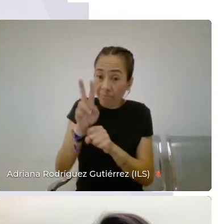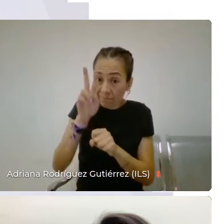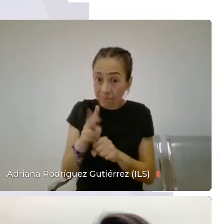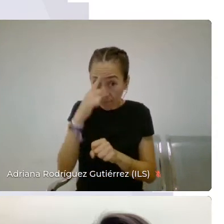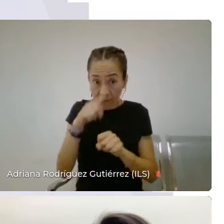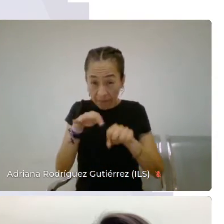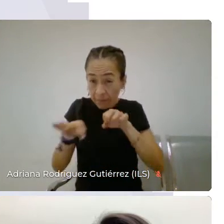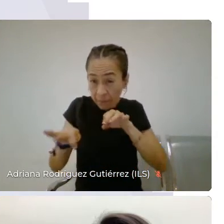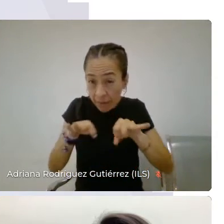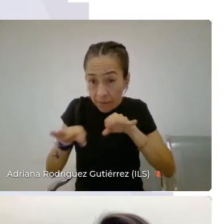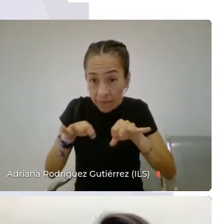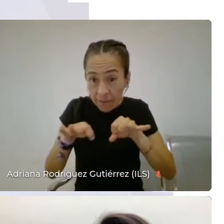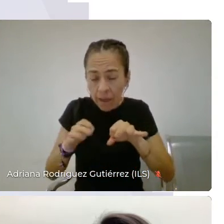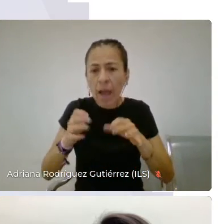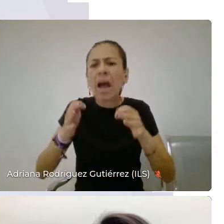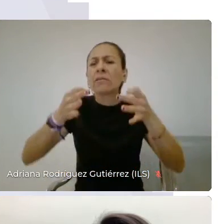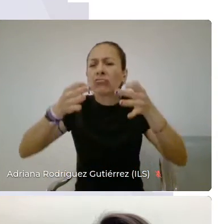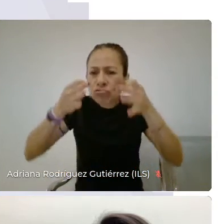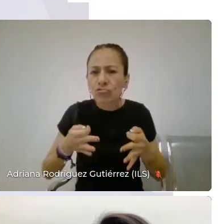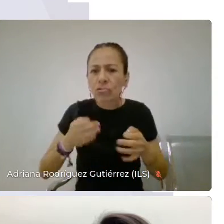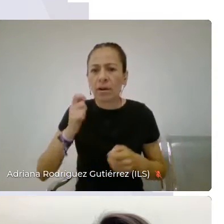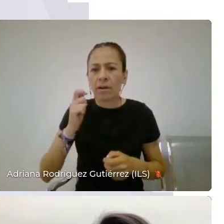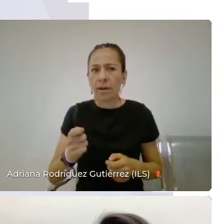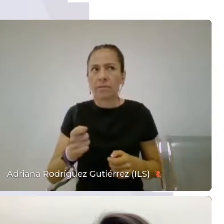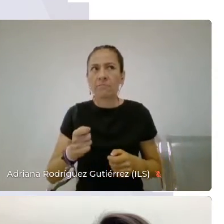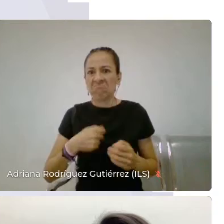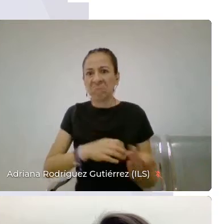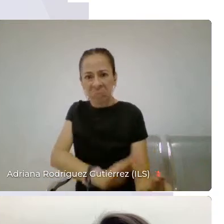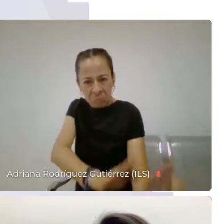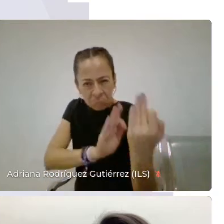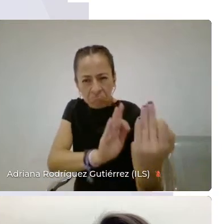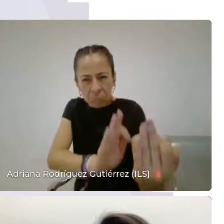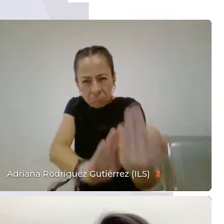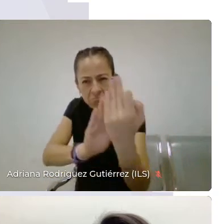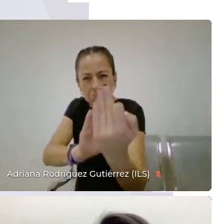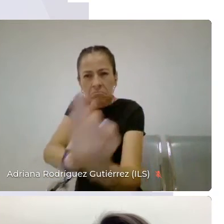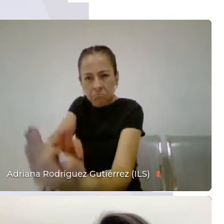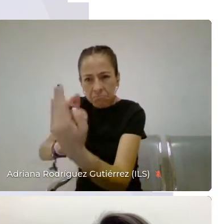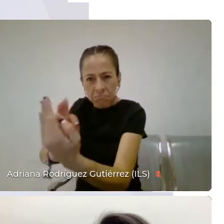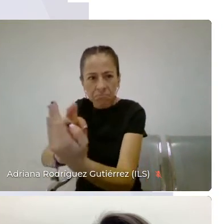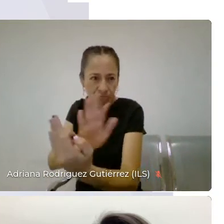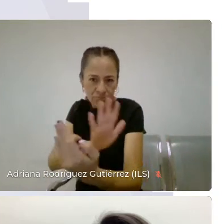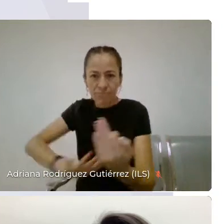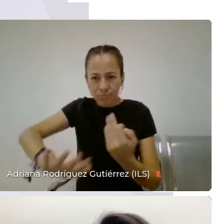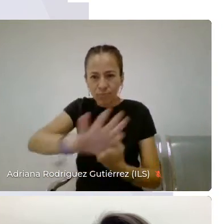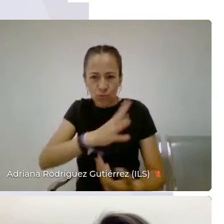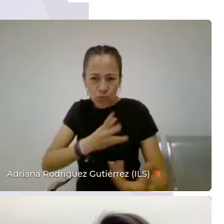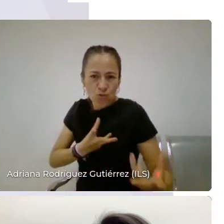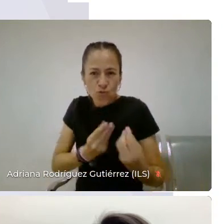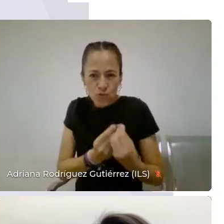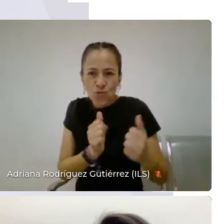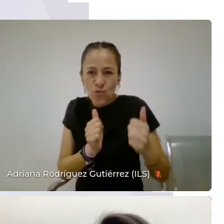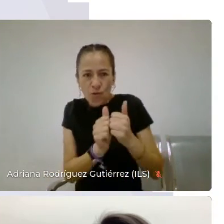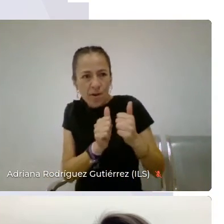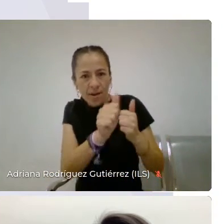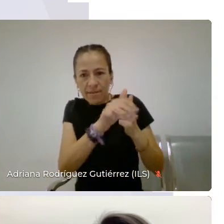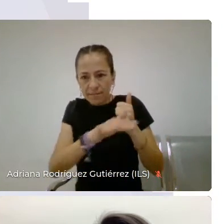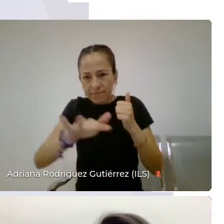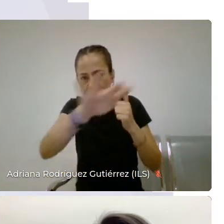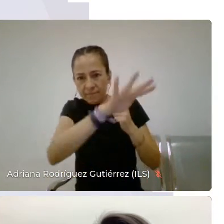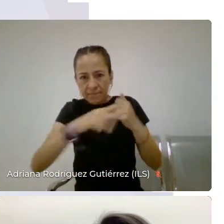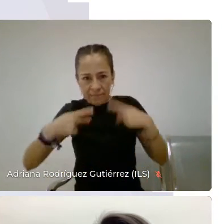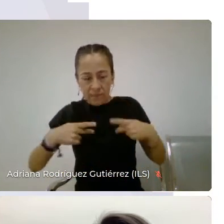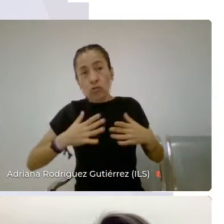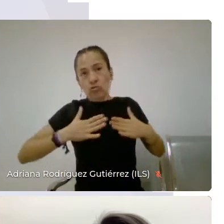es el trabajo directo que nosotros podemos hacer con las poblaciones directamente, ¿no? Pero justo nosotros vemos que desde Intrare,